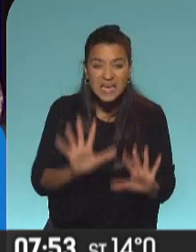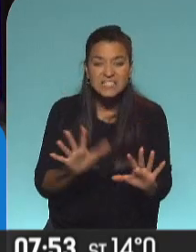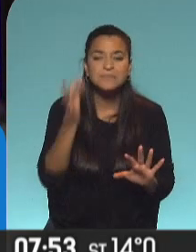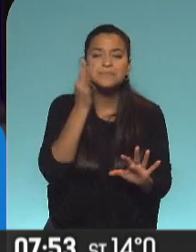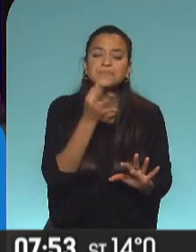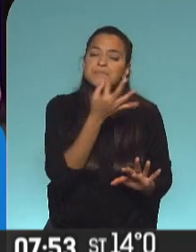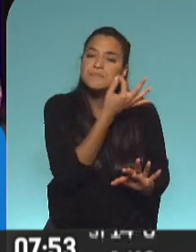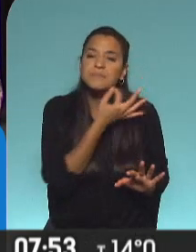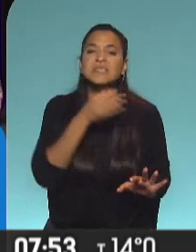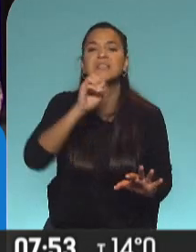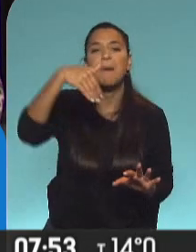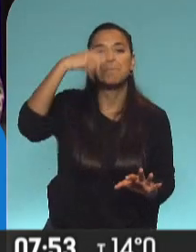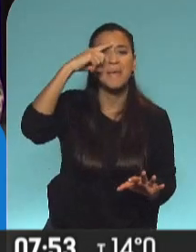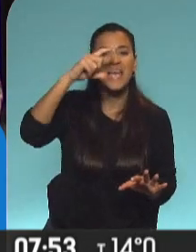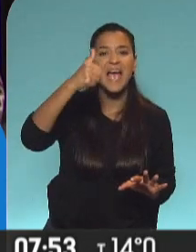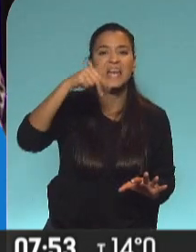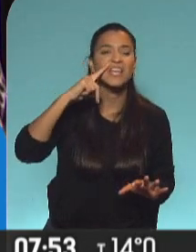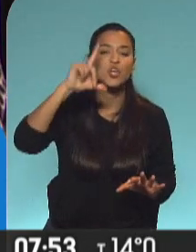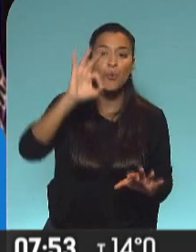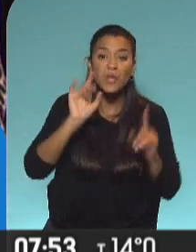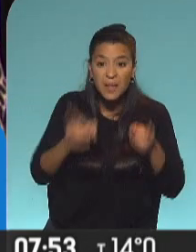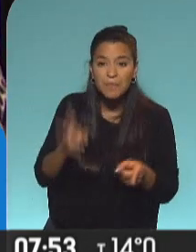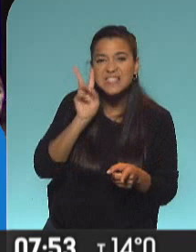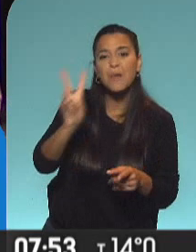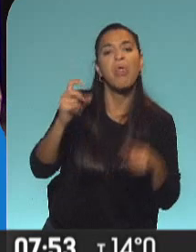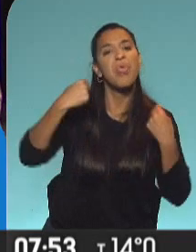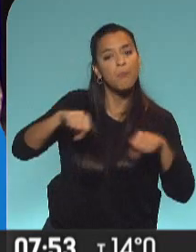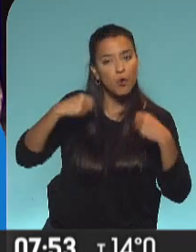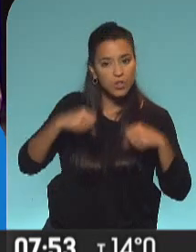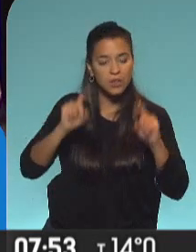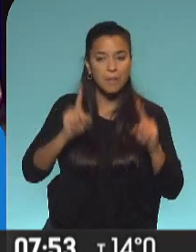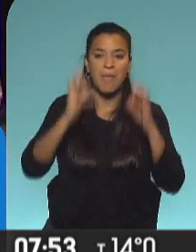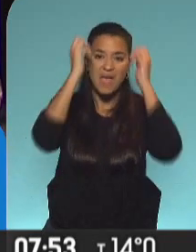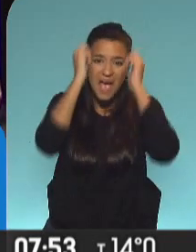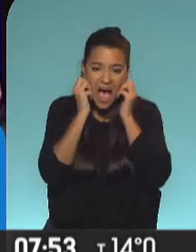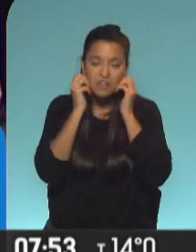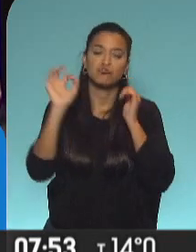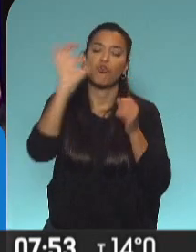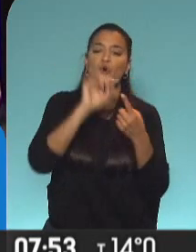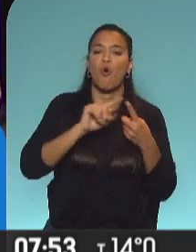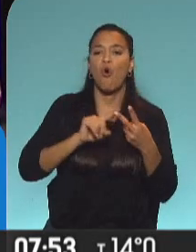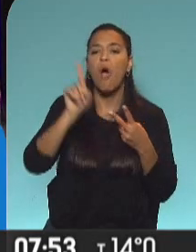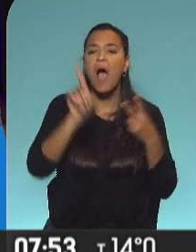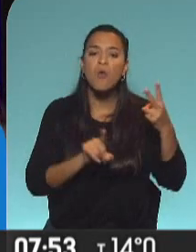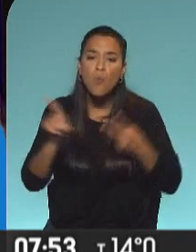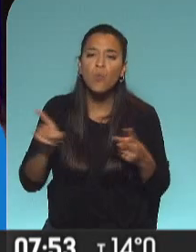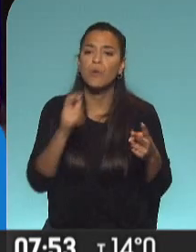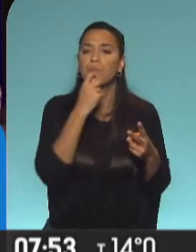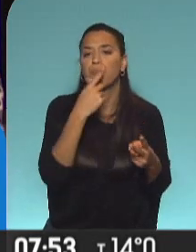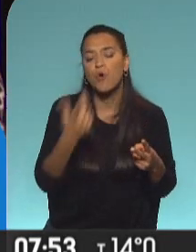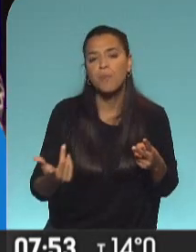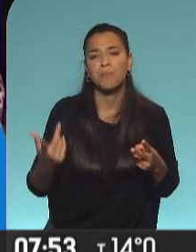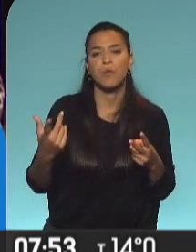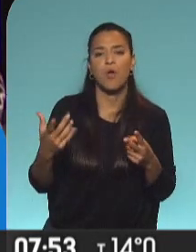acné mecánico, porque también se ven algunos deportistas que usan casco o aquellos que usan, por